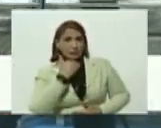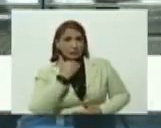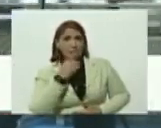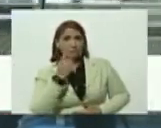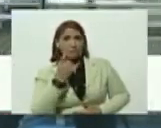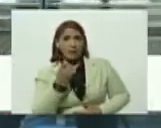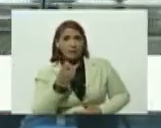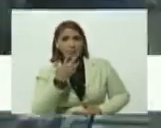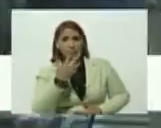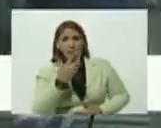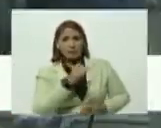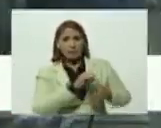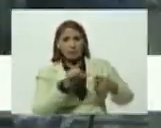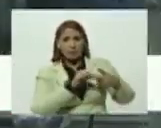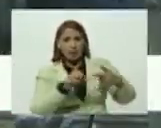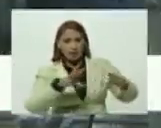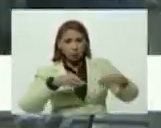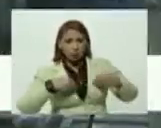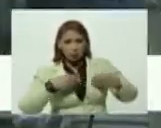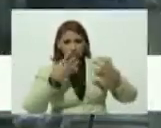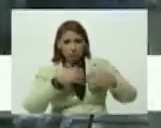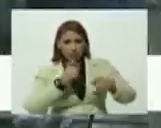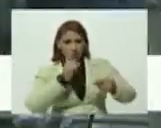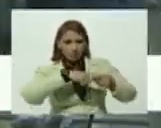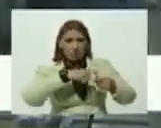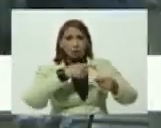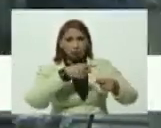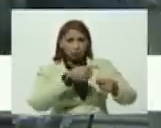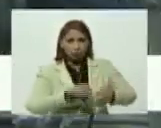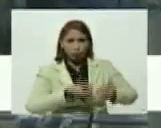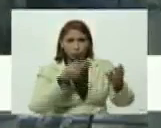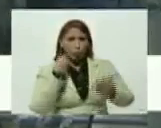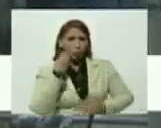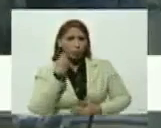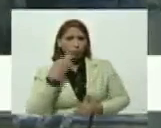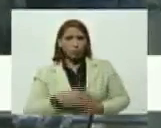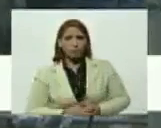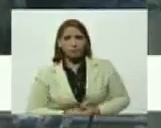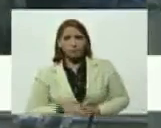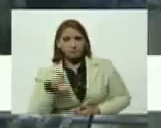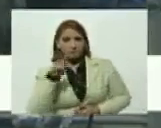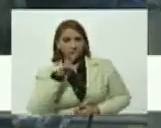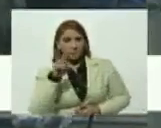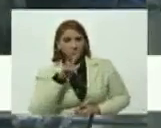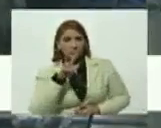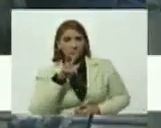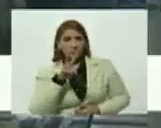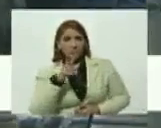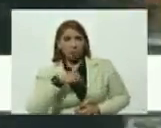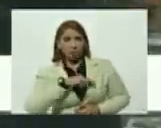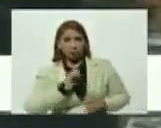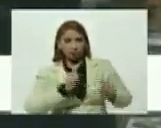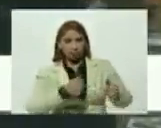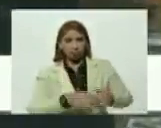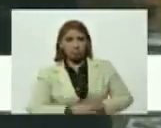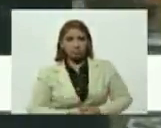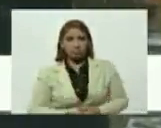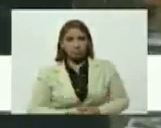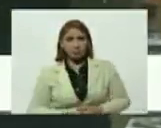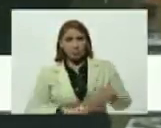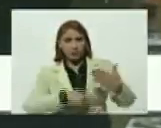haber asumido este compromiso en esta industria que usted le ha dado a la juventud venezolana, estamos iniciando un